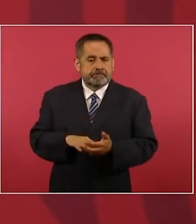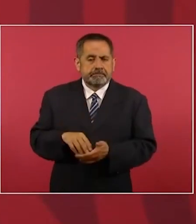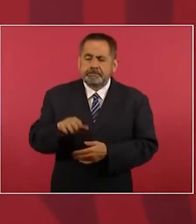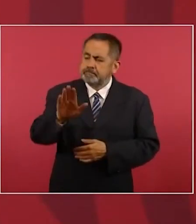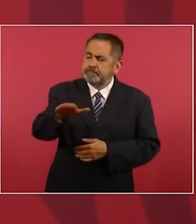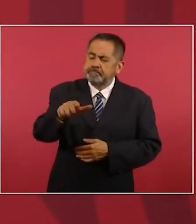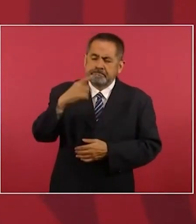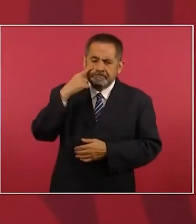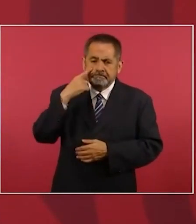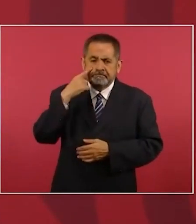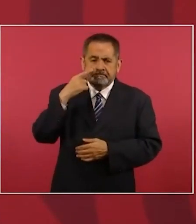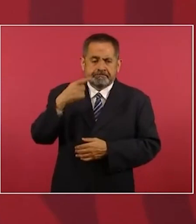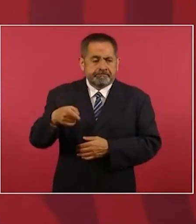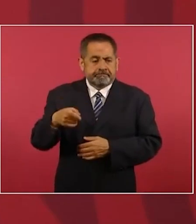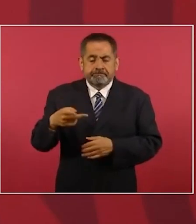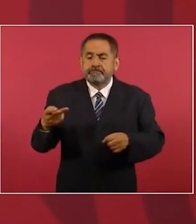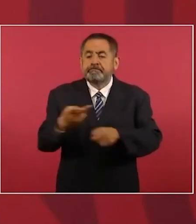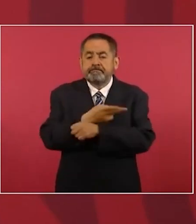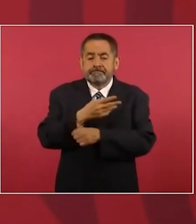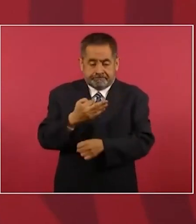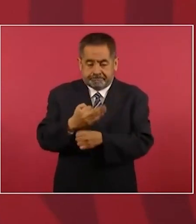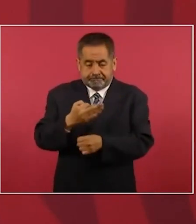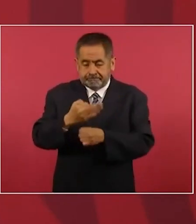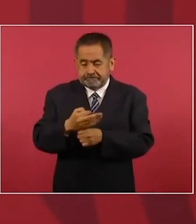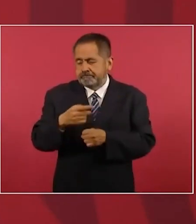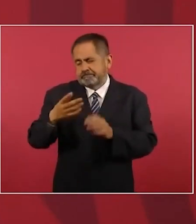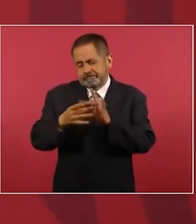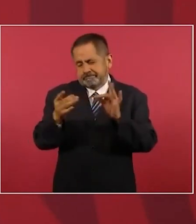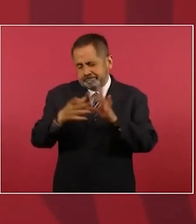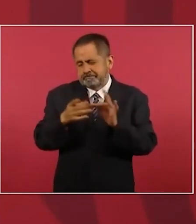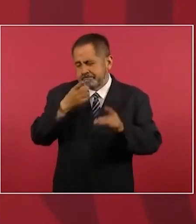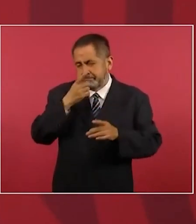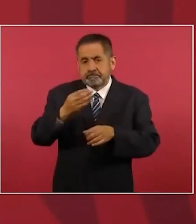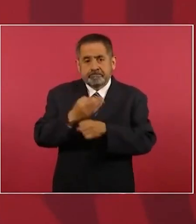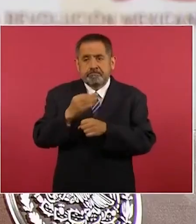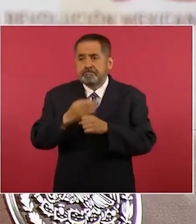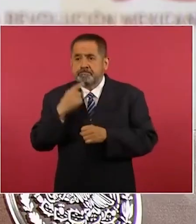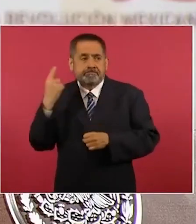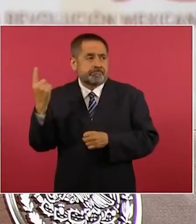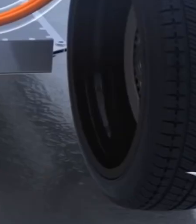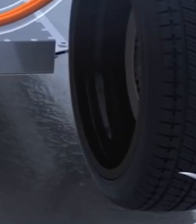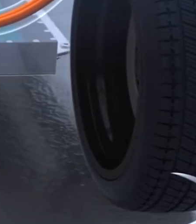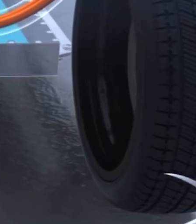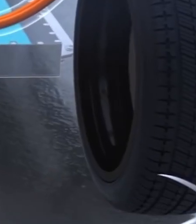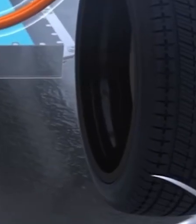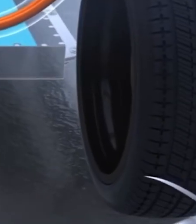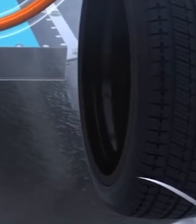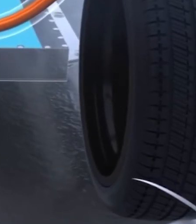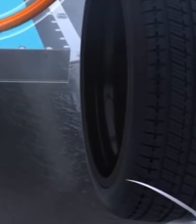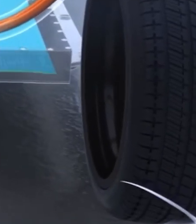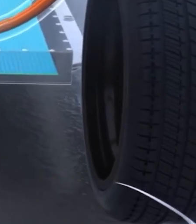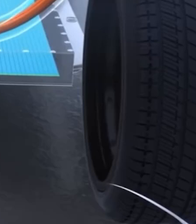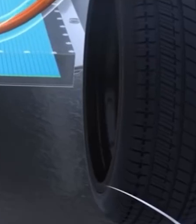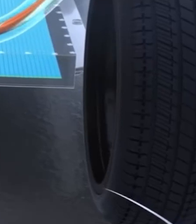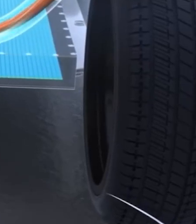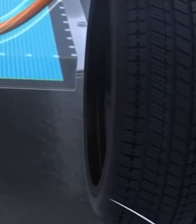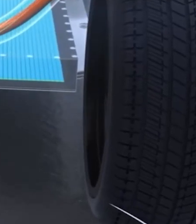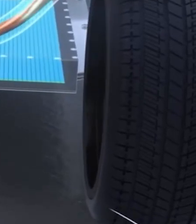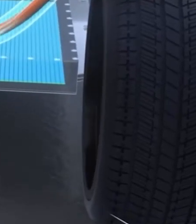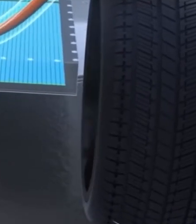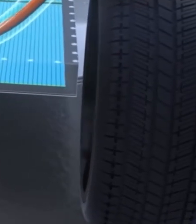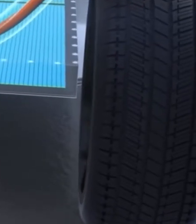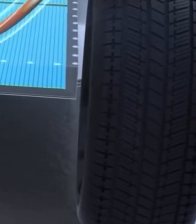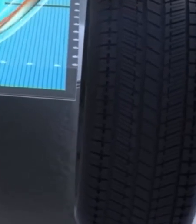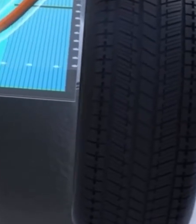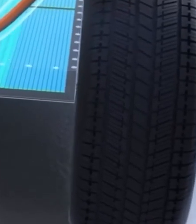informó que se está elaborando un plan para que Sonora se convierta en un estado de generación de energías renovables, limpias y también de producción de baterías